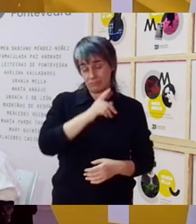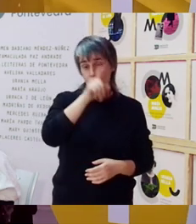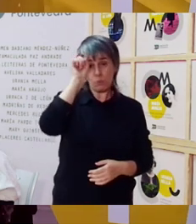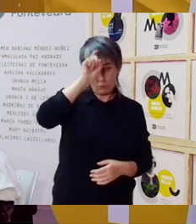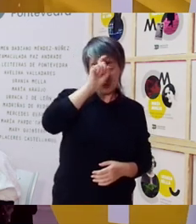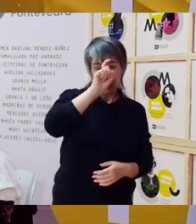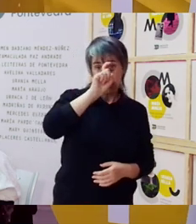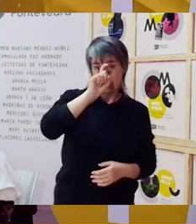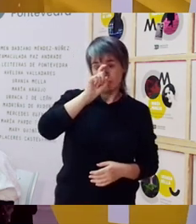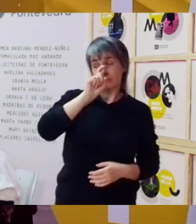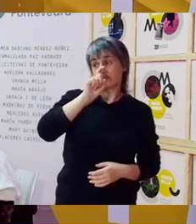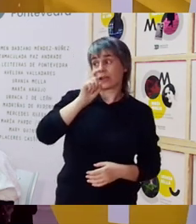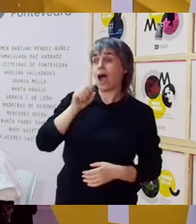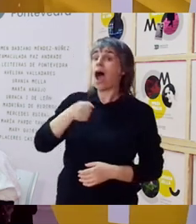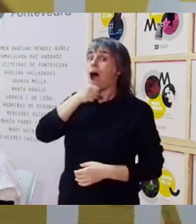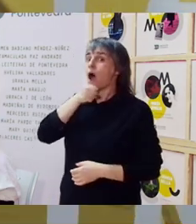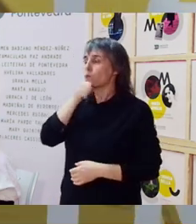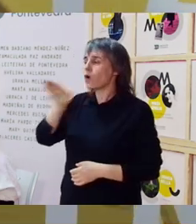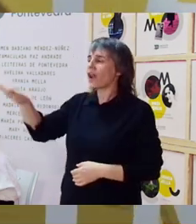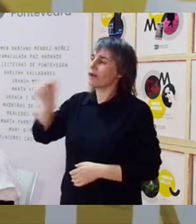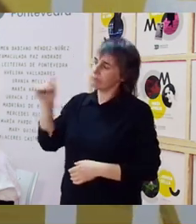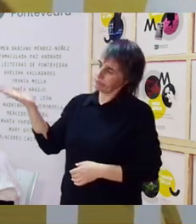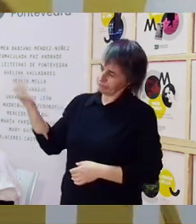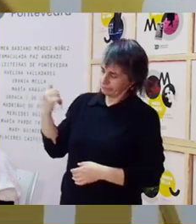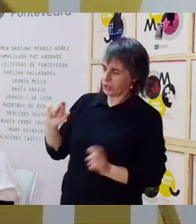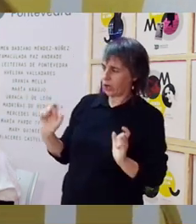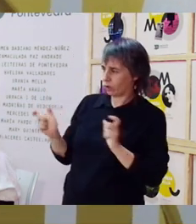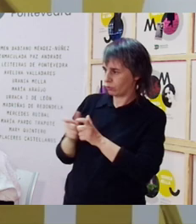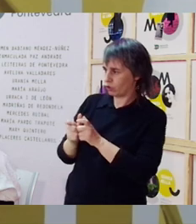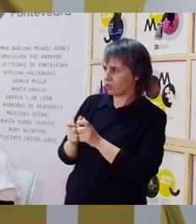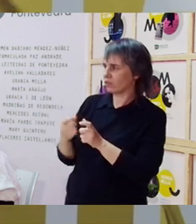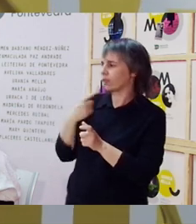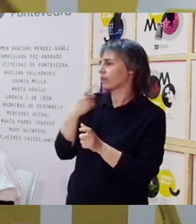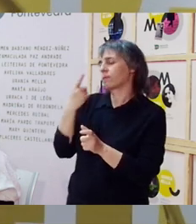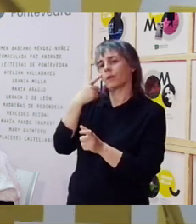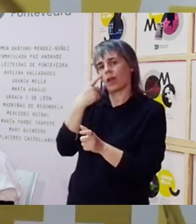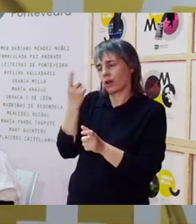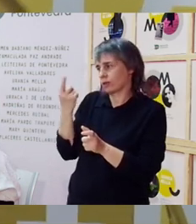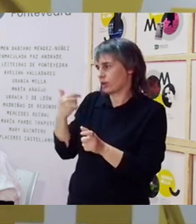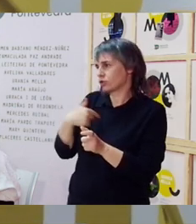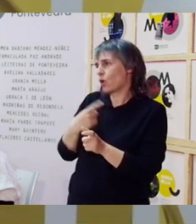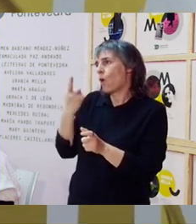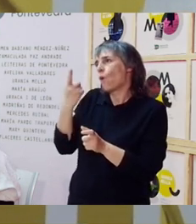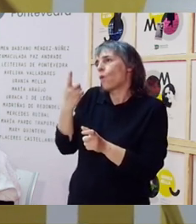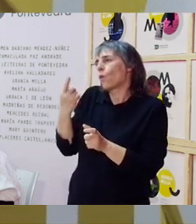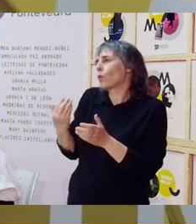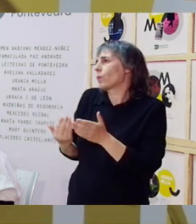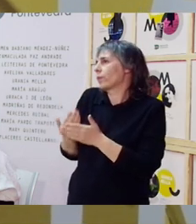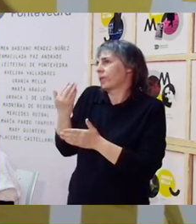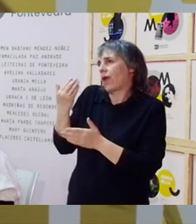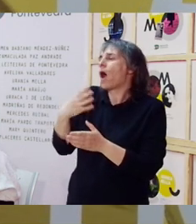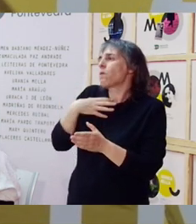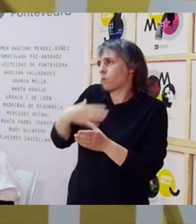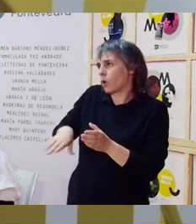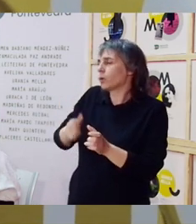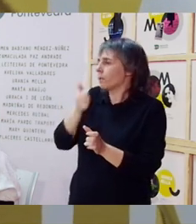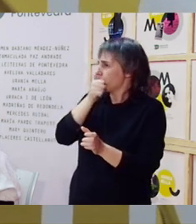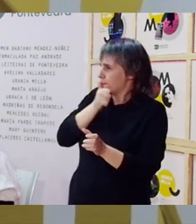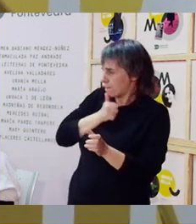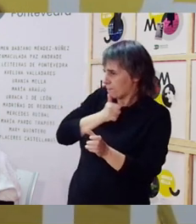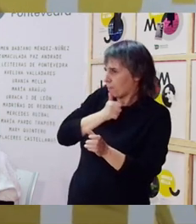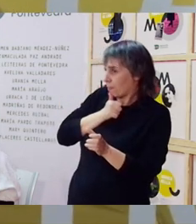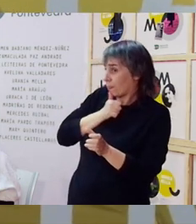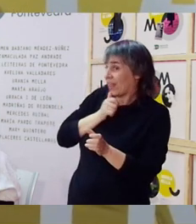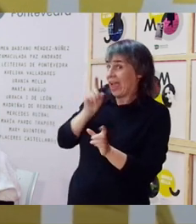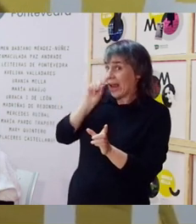parte e dixéronlle, mire, que eu isto podo sostelo unha vez, pero se isto se repite, vou ter